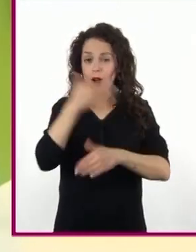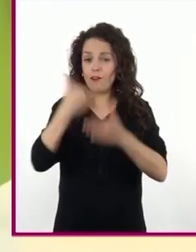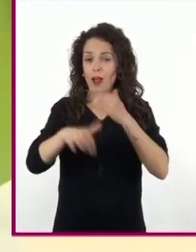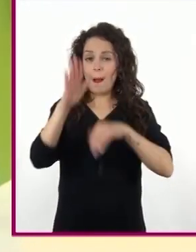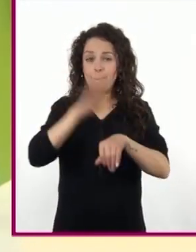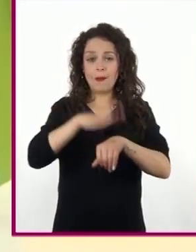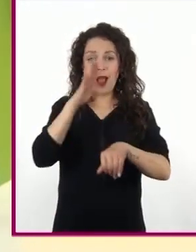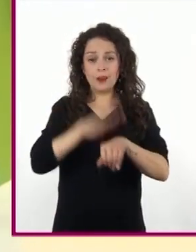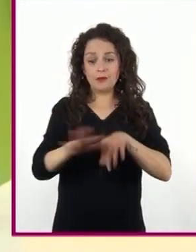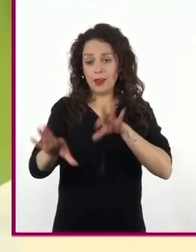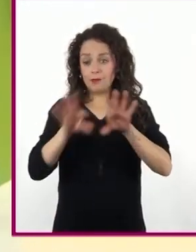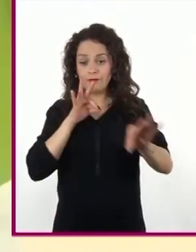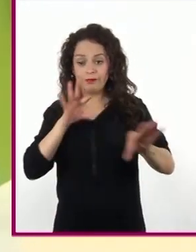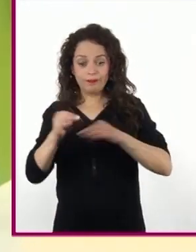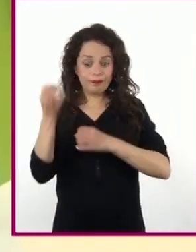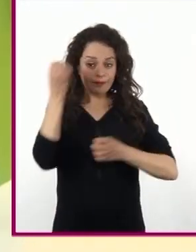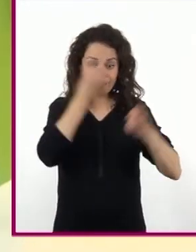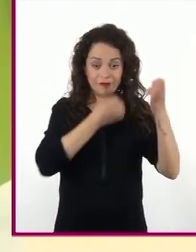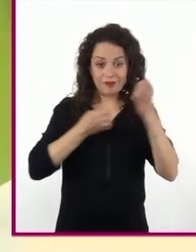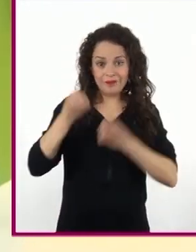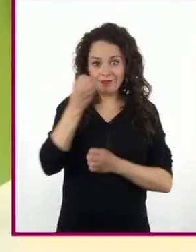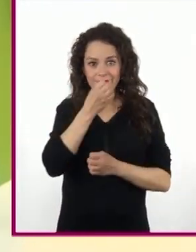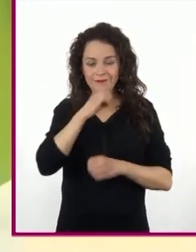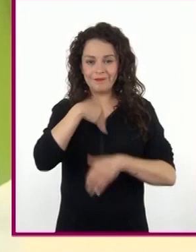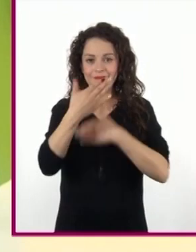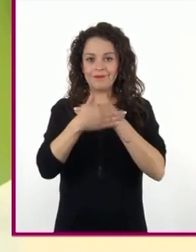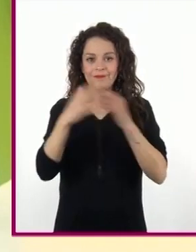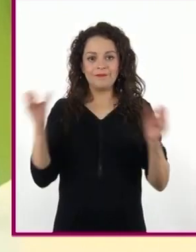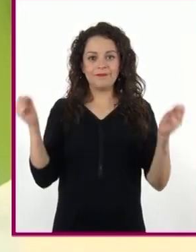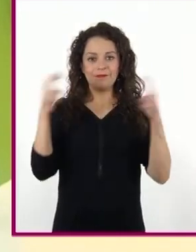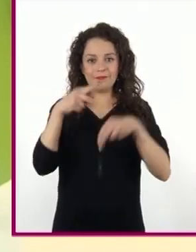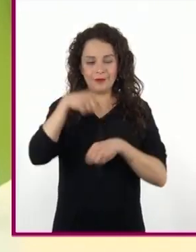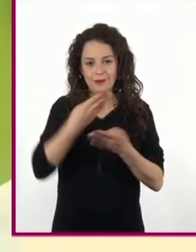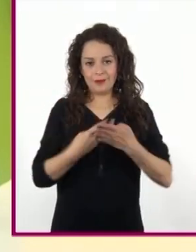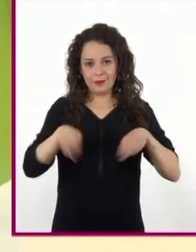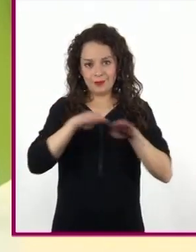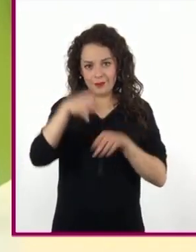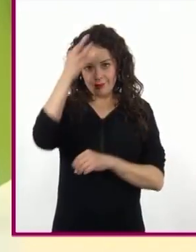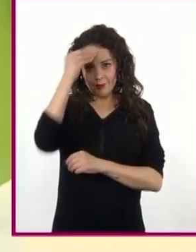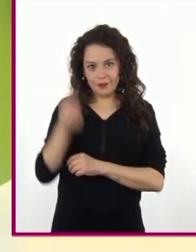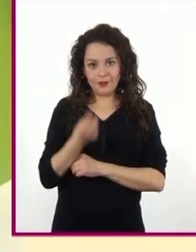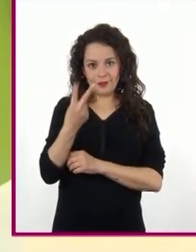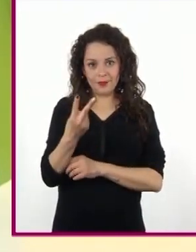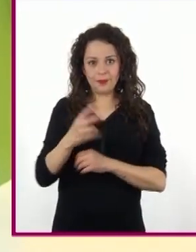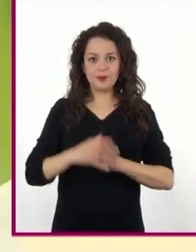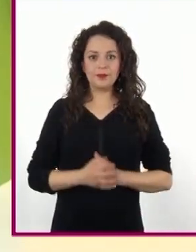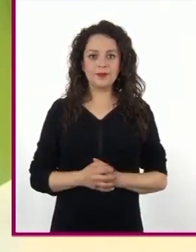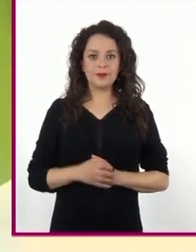explorar y descubrir. Hasta la próxima en Aprende en Casa 2.